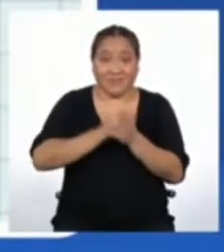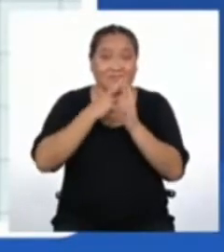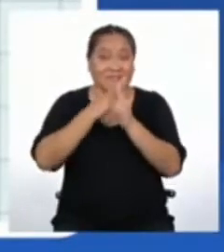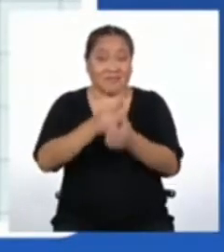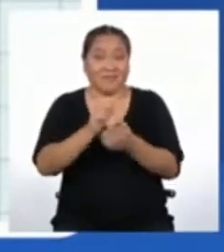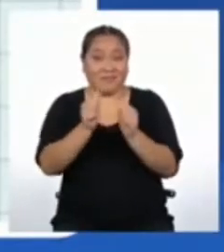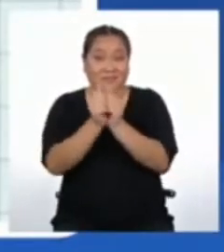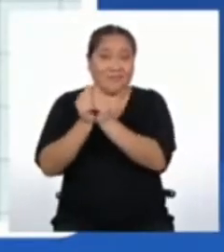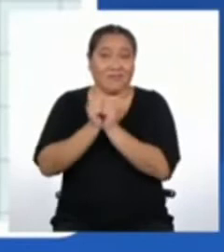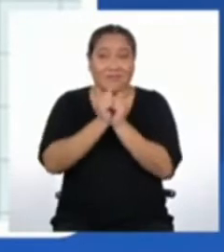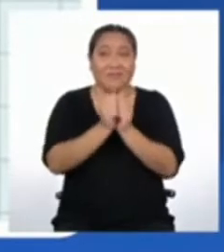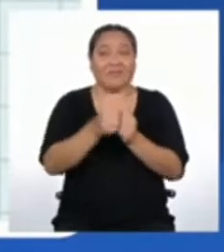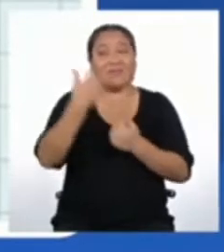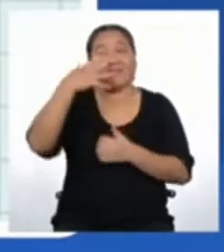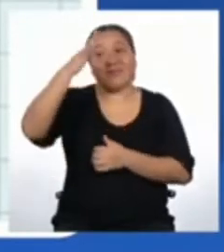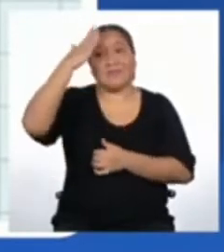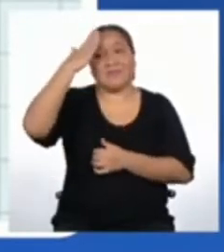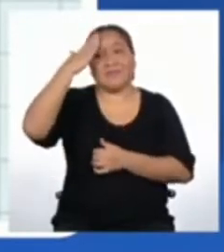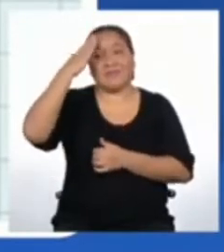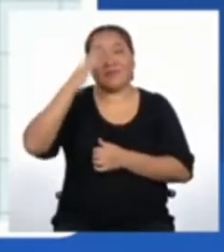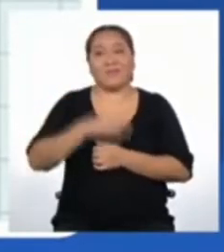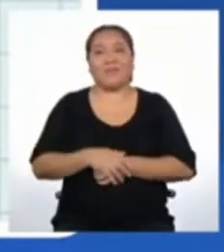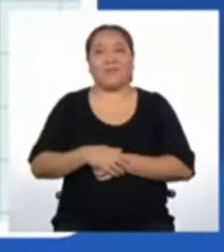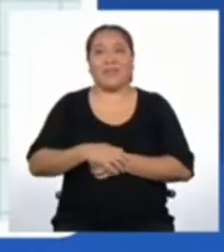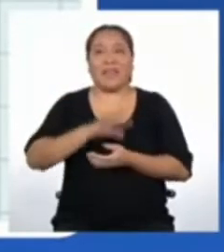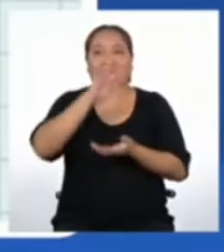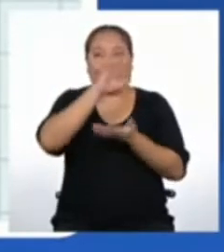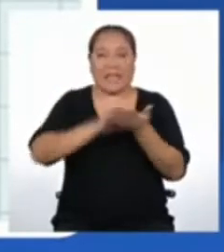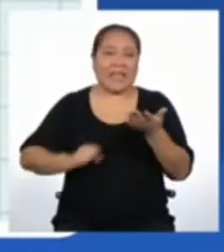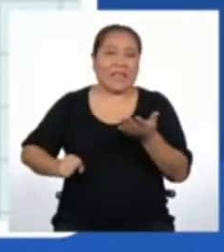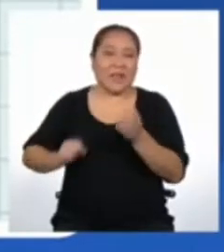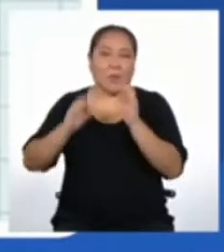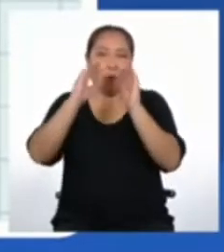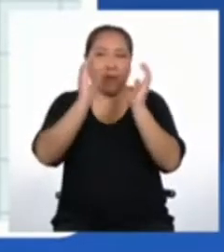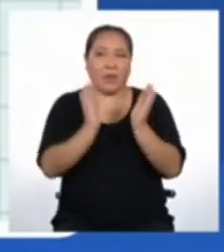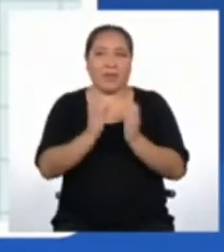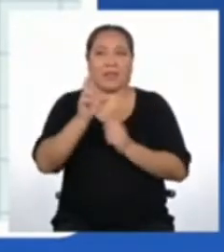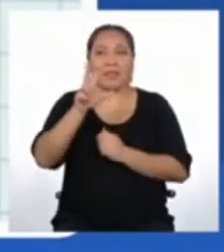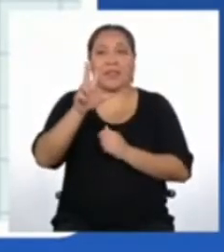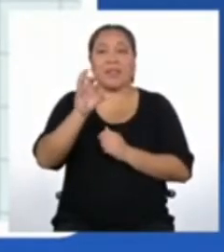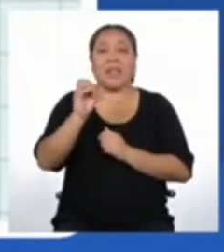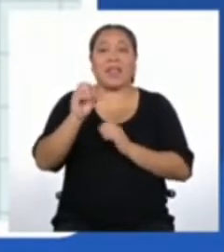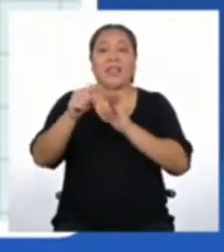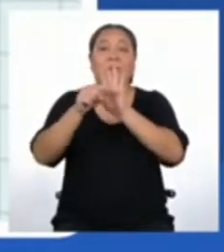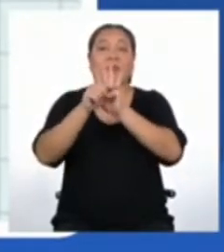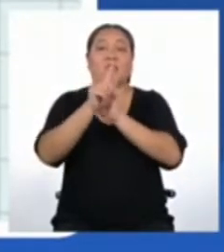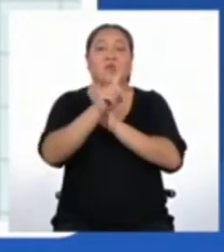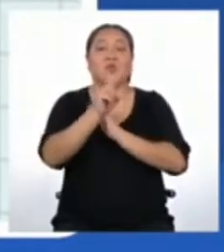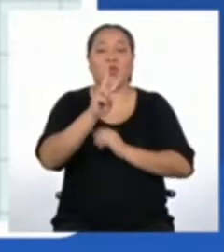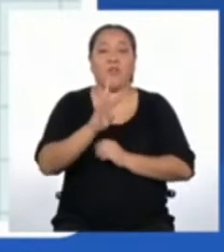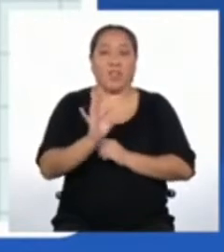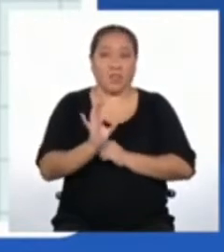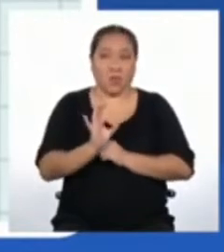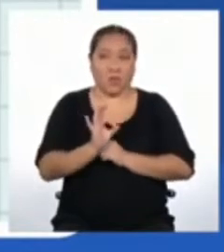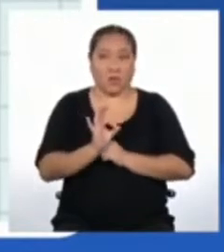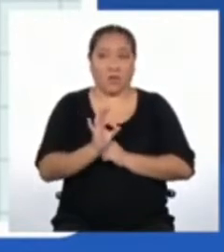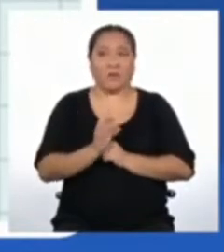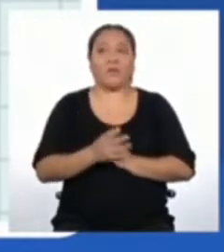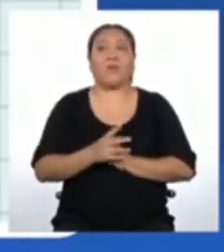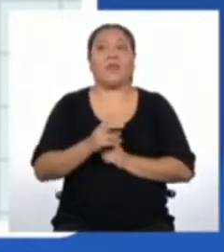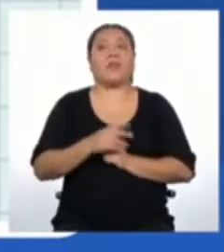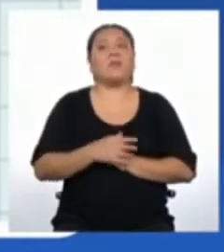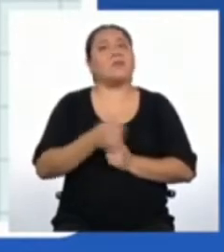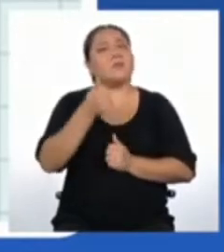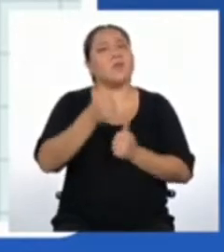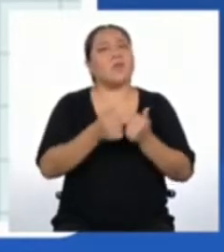resolvamos juntos. Ya sabemos que primero nos deshacemos de los paréntesis. 30 menos 1 es igual a 29.